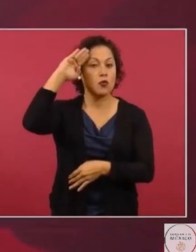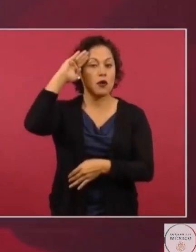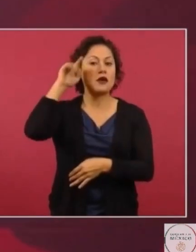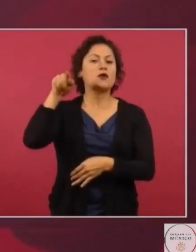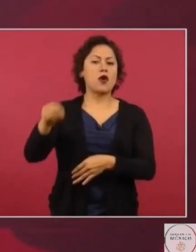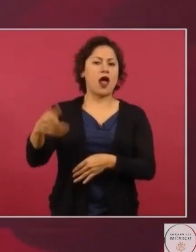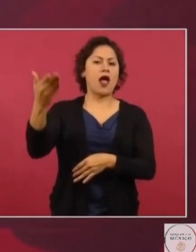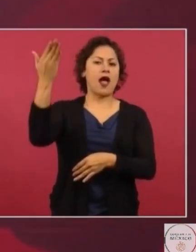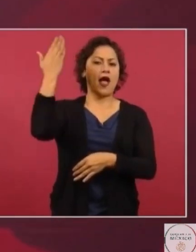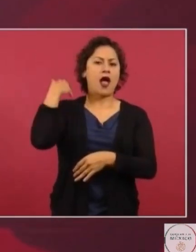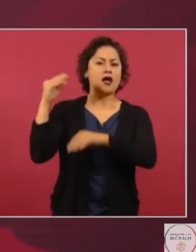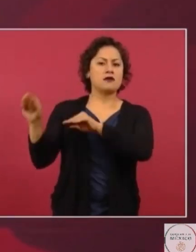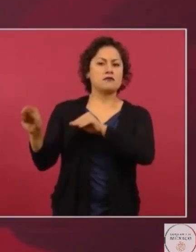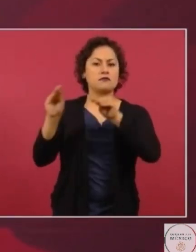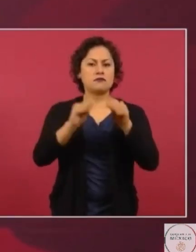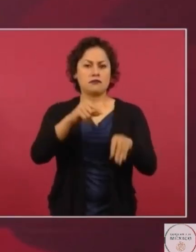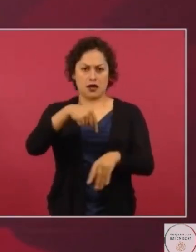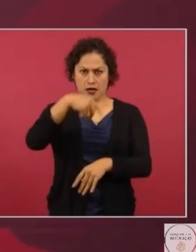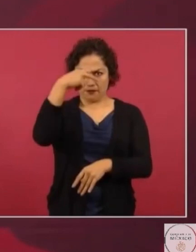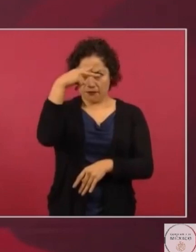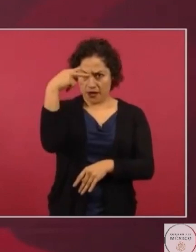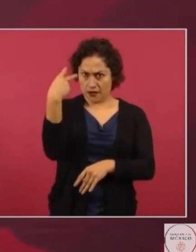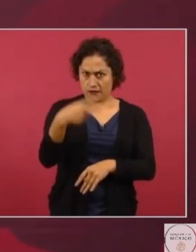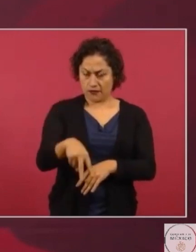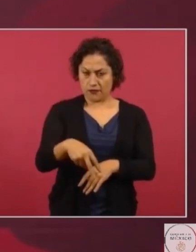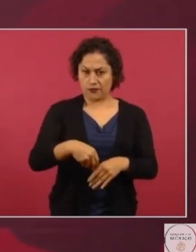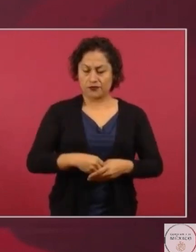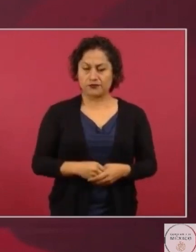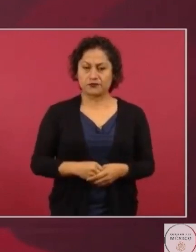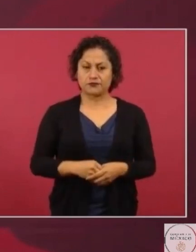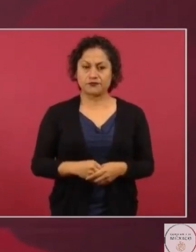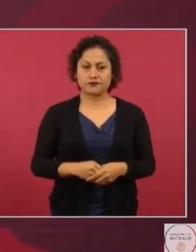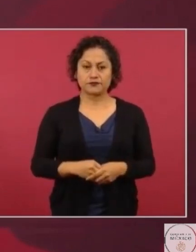México y